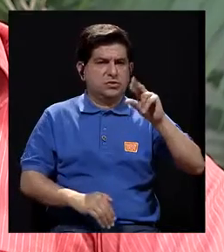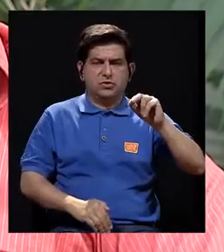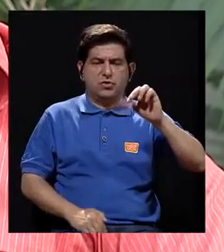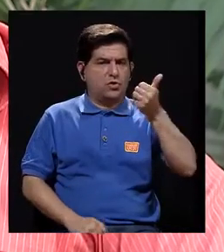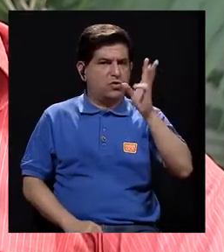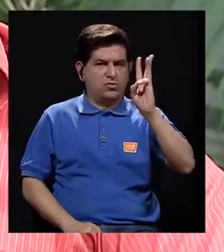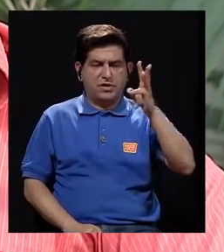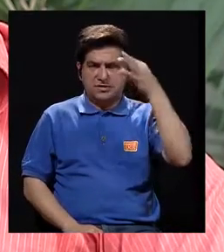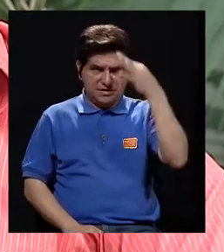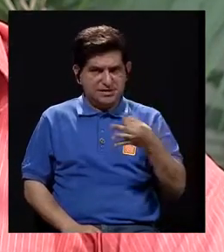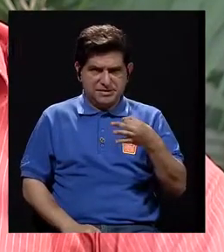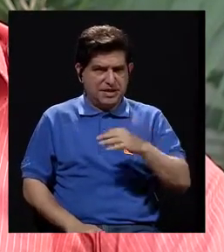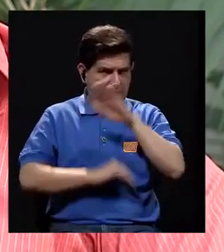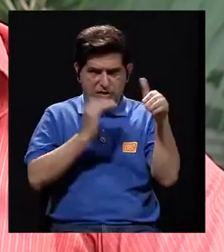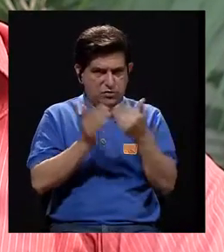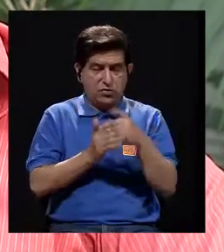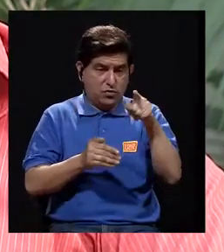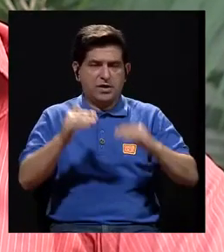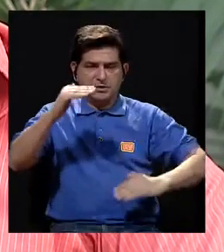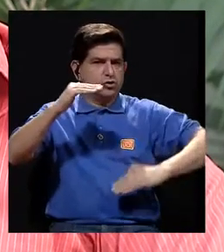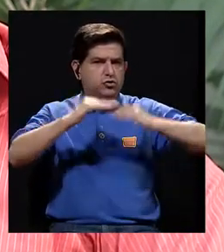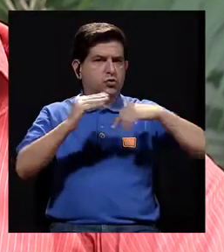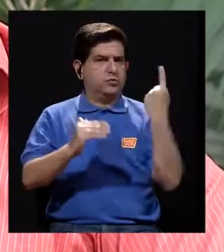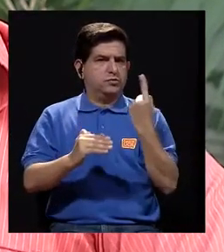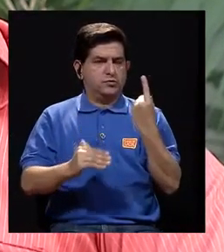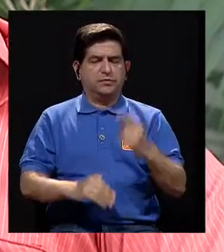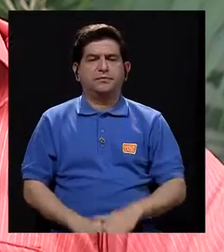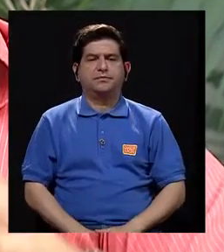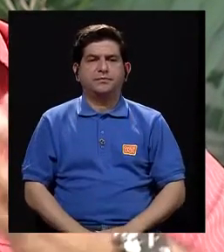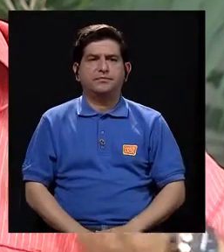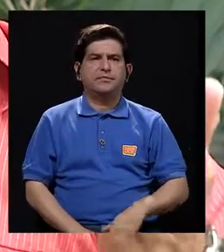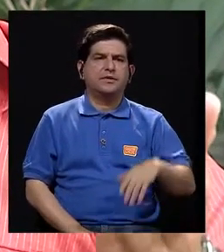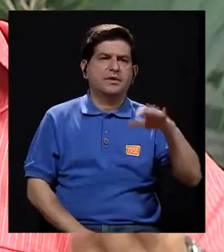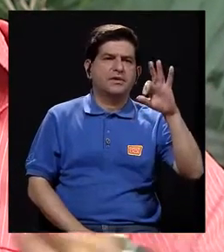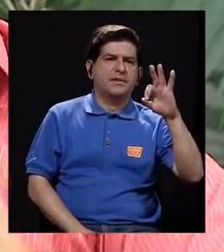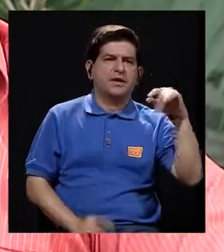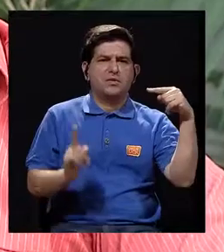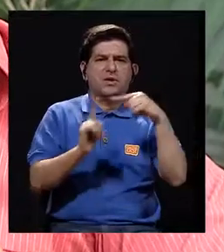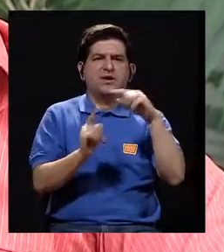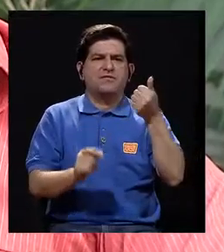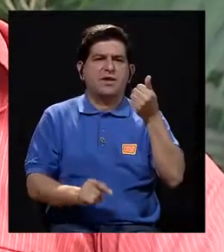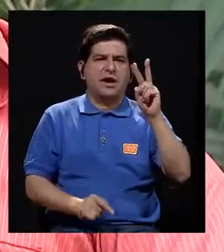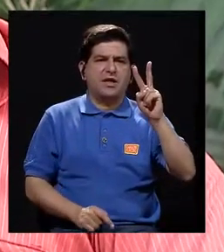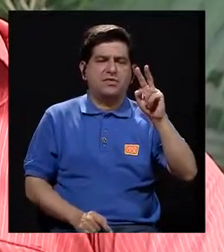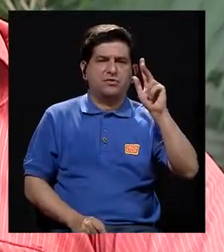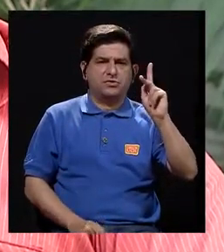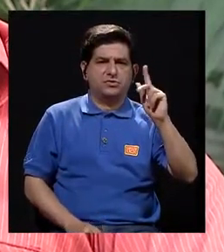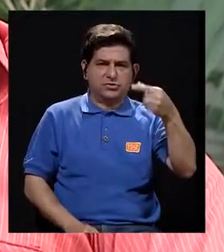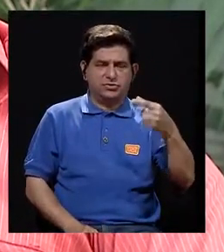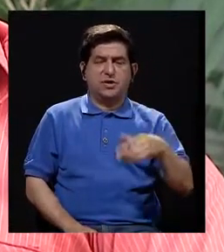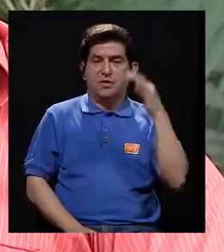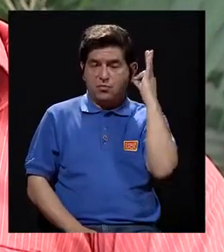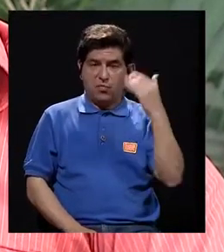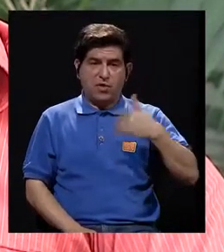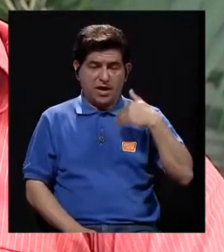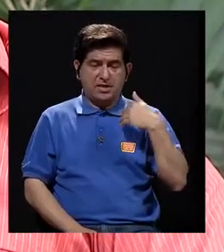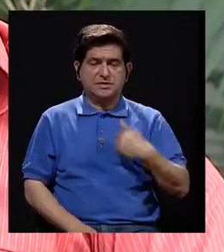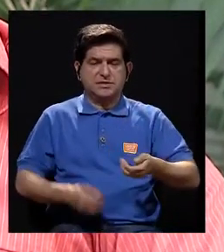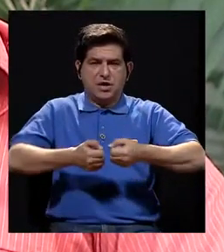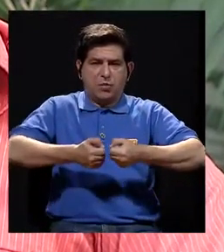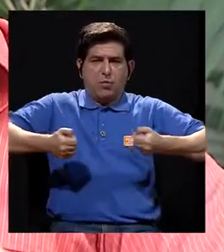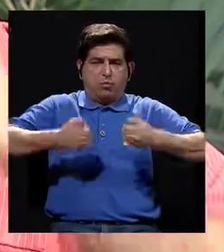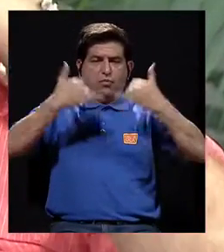que gane los 16, digamos, sería como el rango máximo, el rango superior. Esperaríamos que esté entre 9 y 12 kilos. Principalmente para las mujeres que tienen